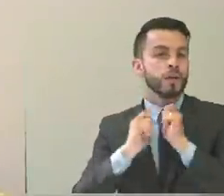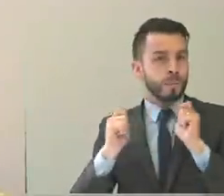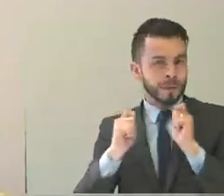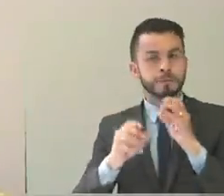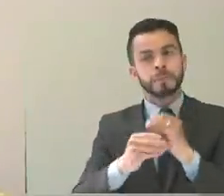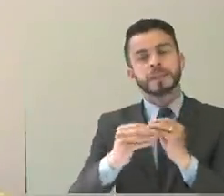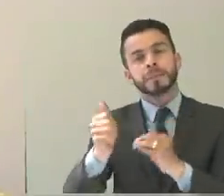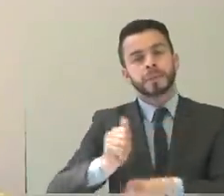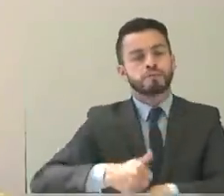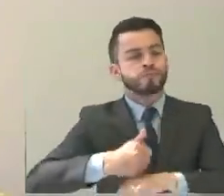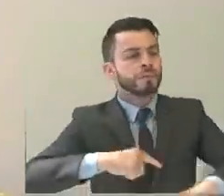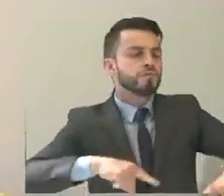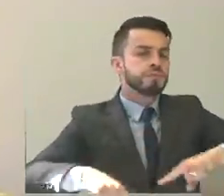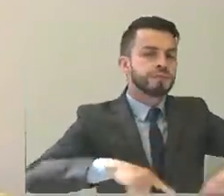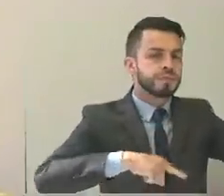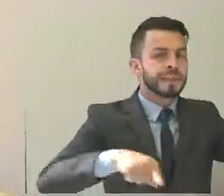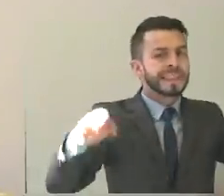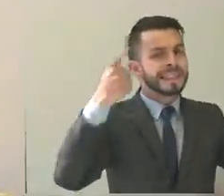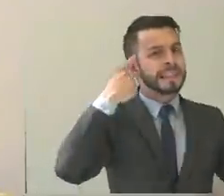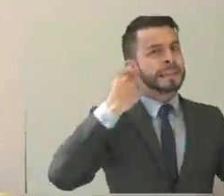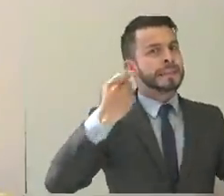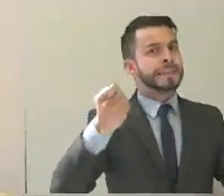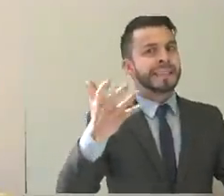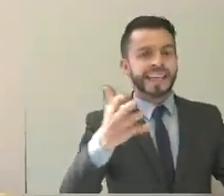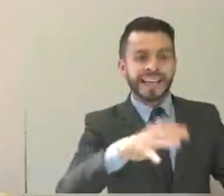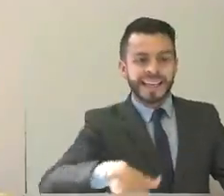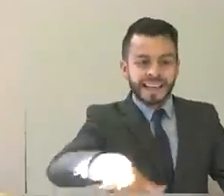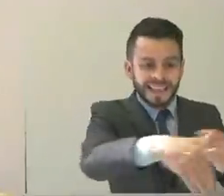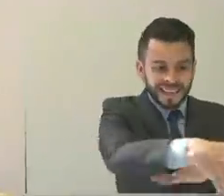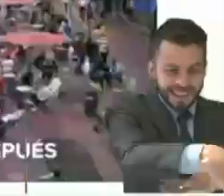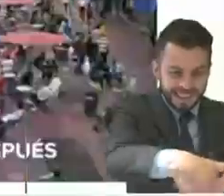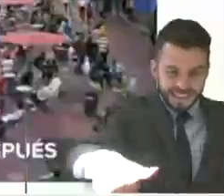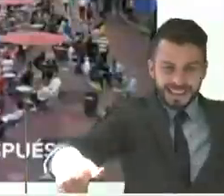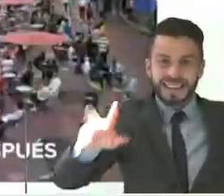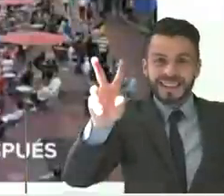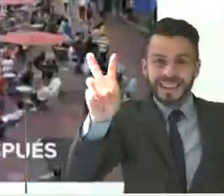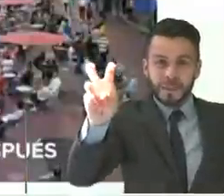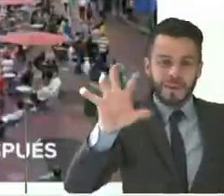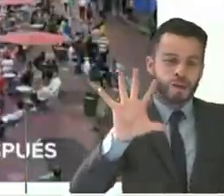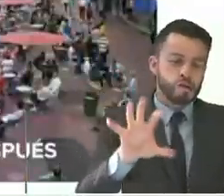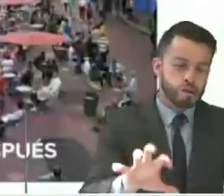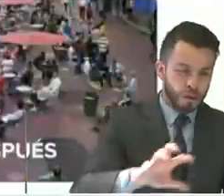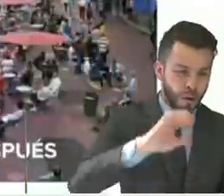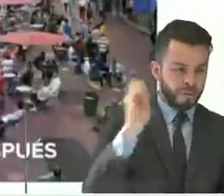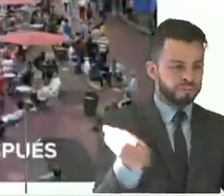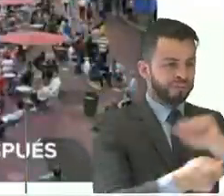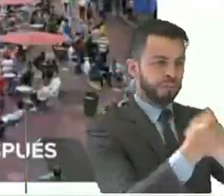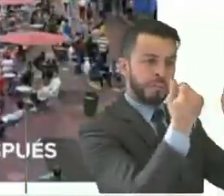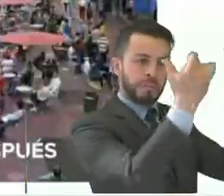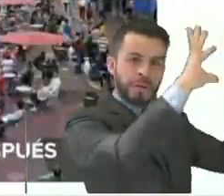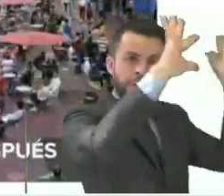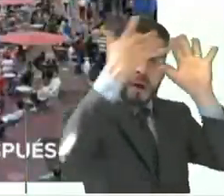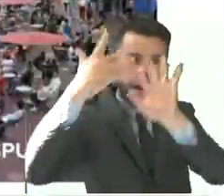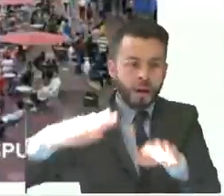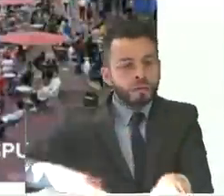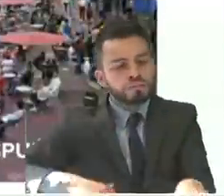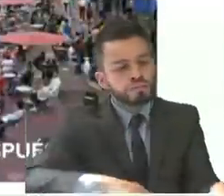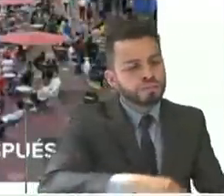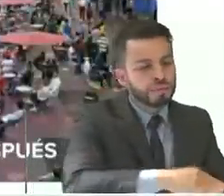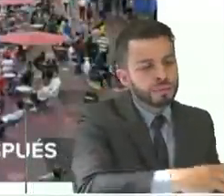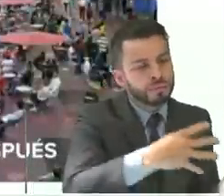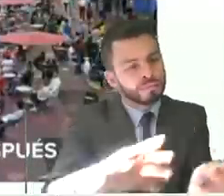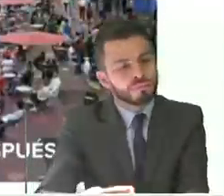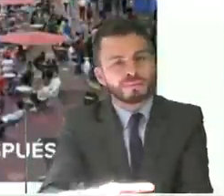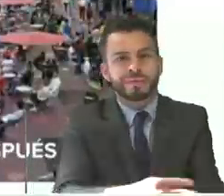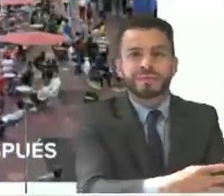la estrategia para la transformación de la Séptima a un corredor verde. Este proyecto es muy importante porque